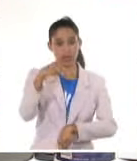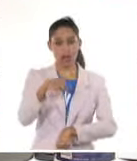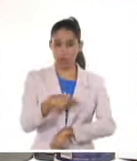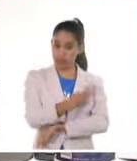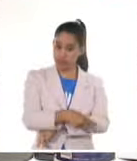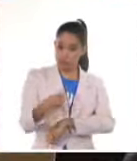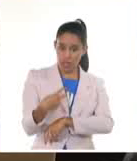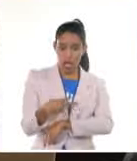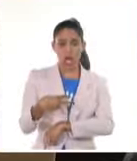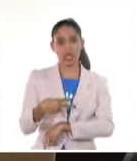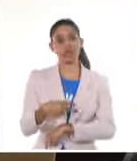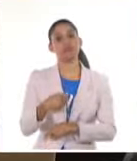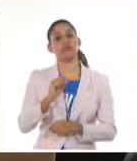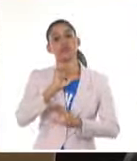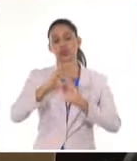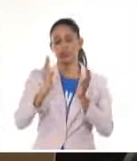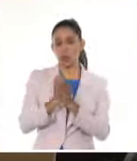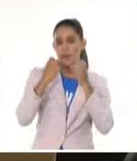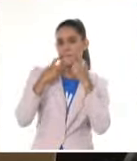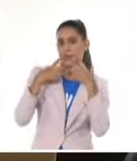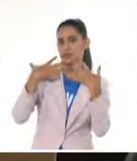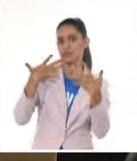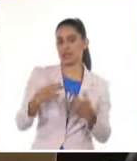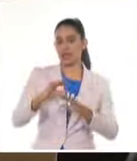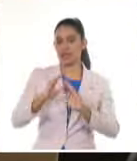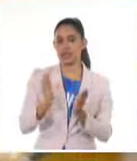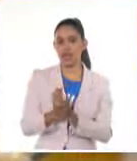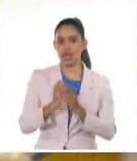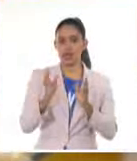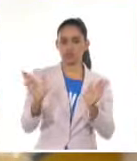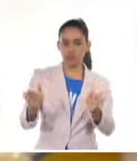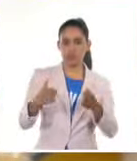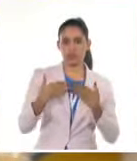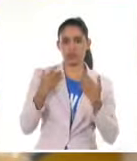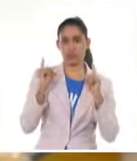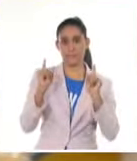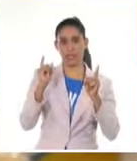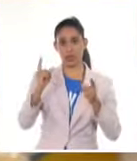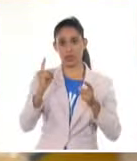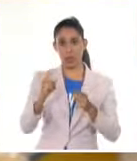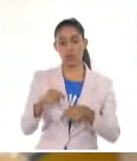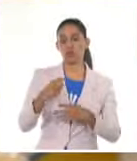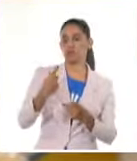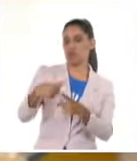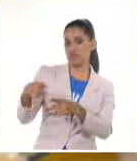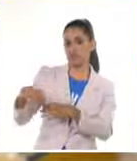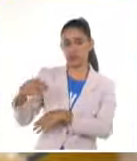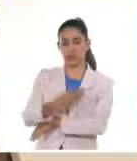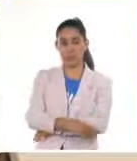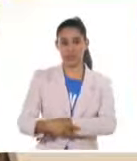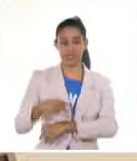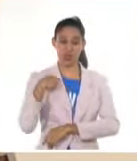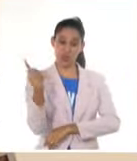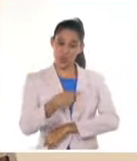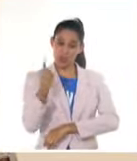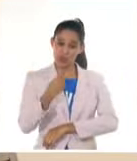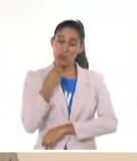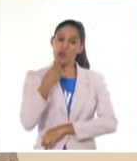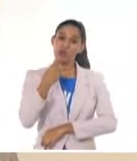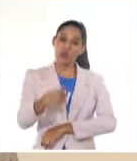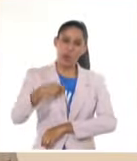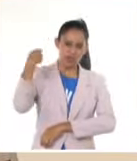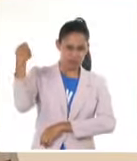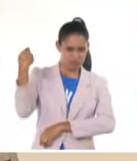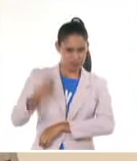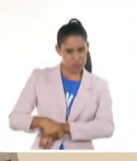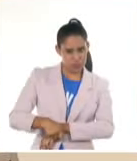segundo encuentro internacional de publicaciones teóricas de partidos y movimientos de izquierda. Exigimos